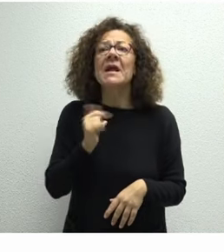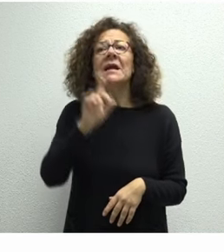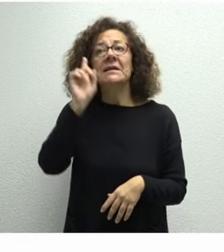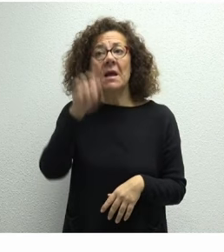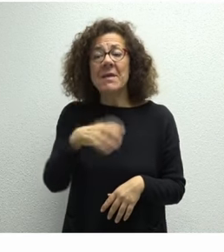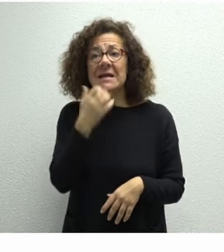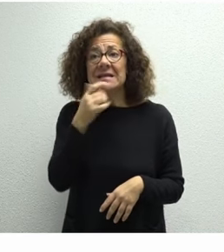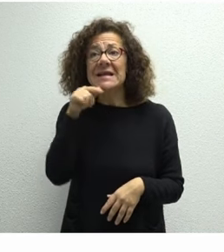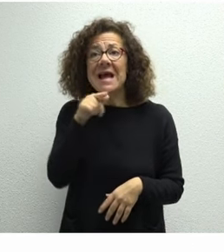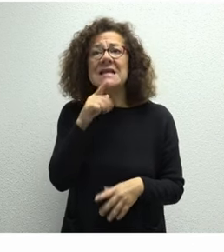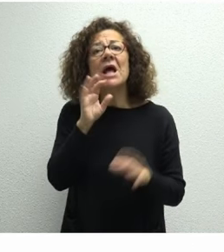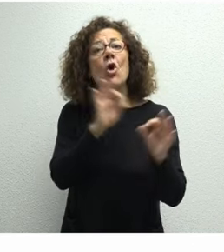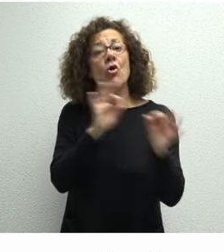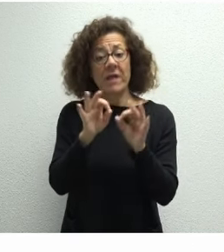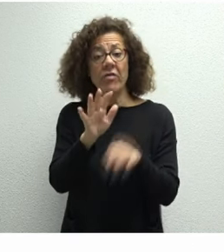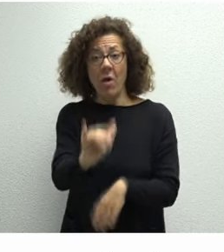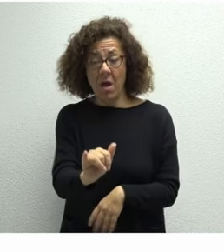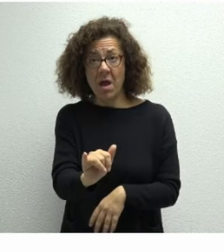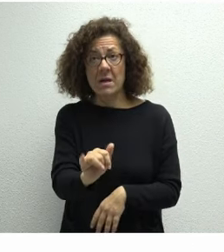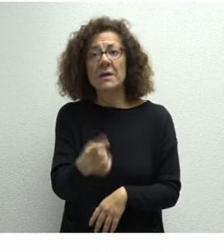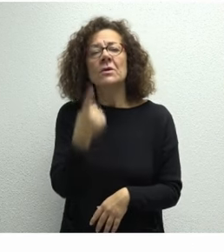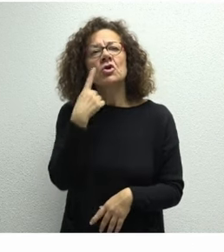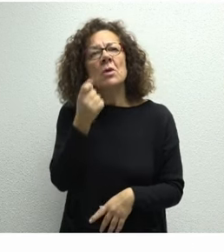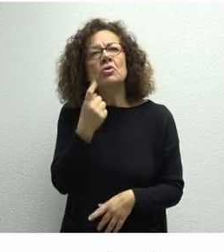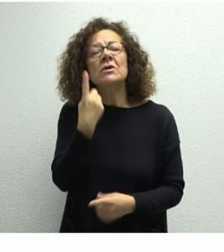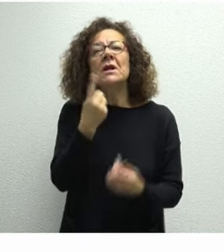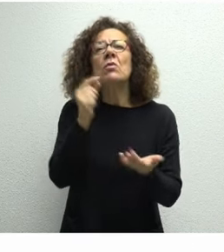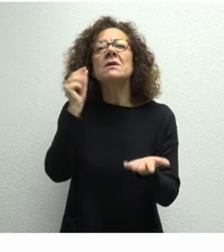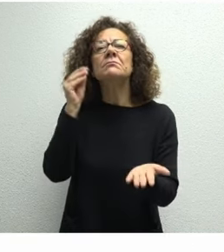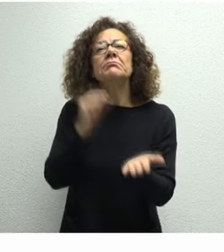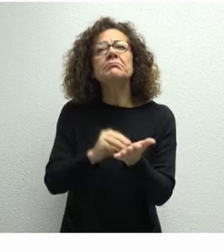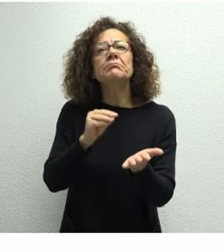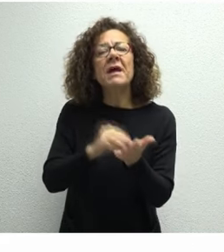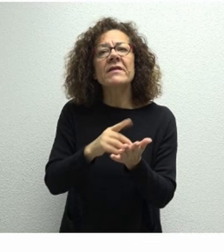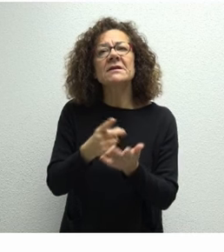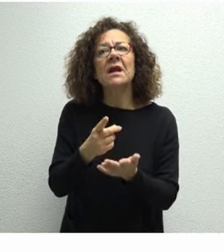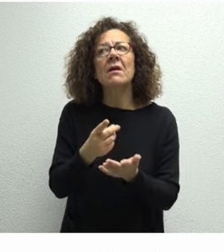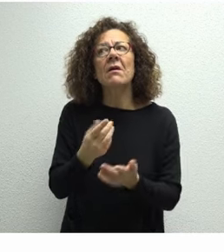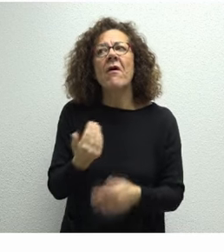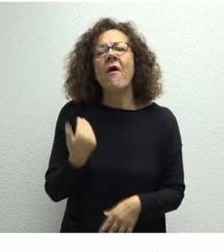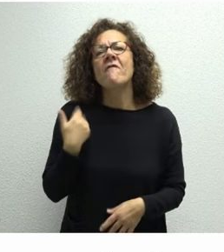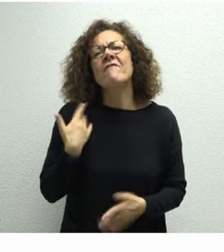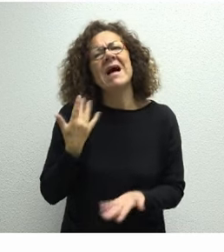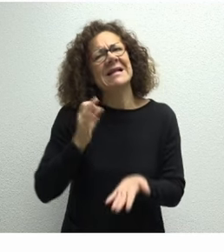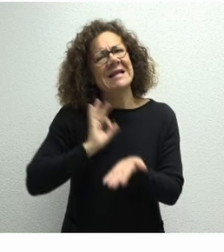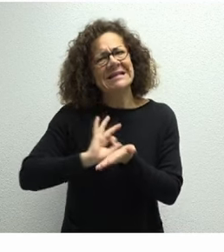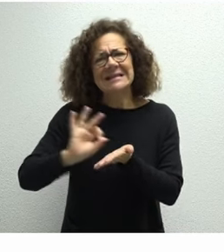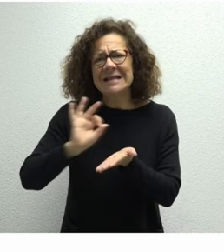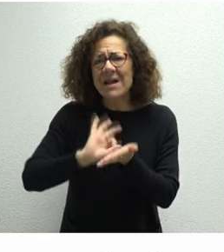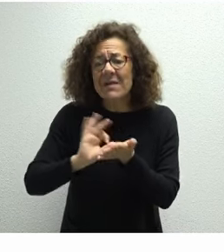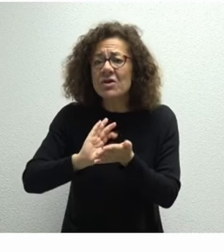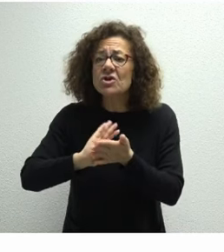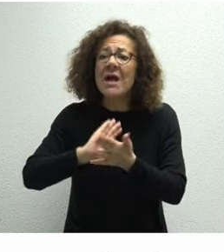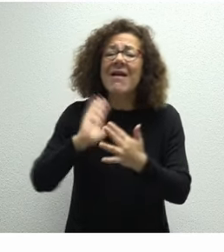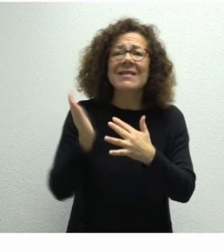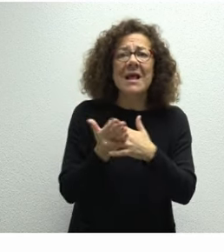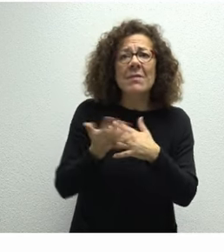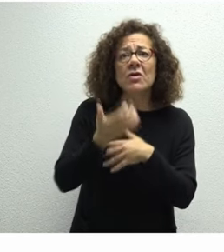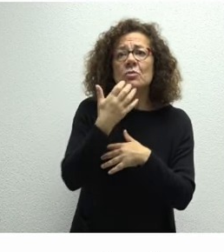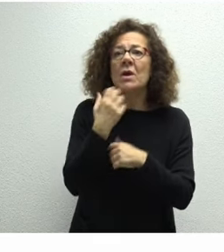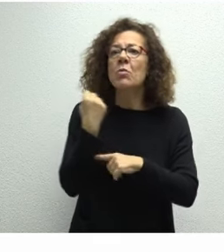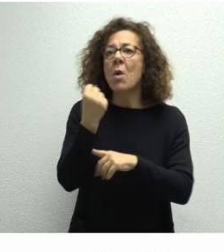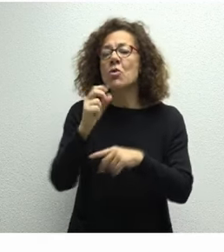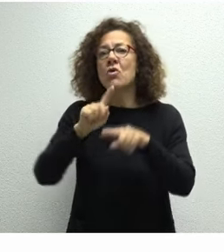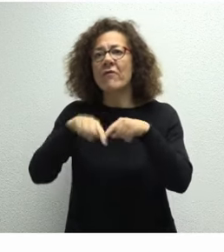cuando existe esa coordinación vemos Que Hay momentos en que hay falta de unos determinados servicios intermedios Como por ejemplo apoyo a